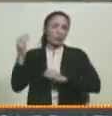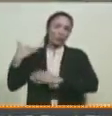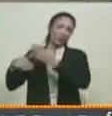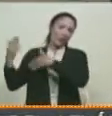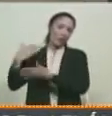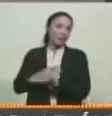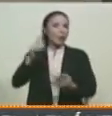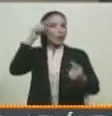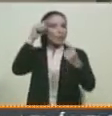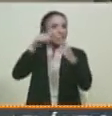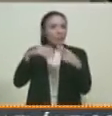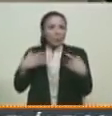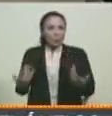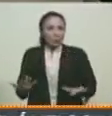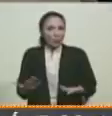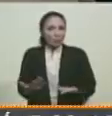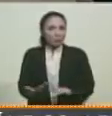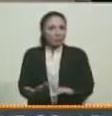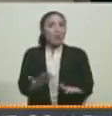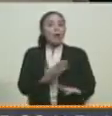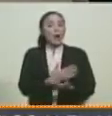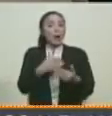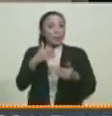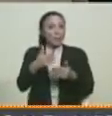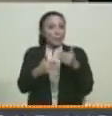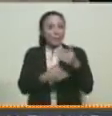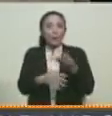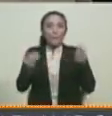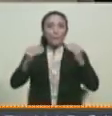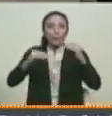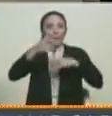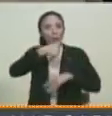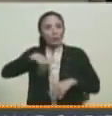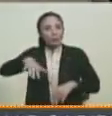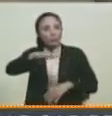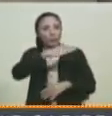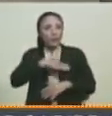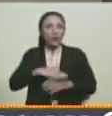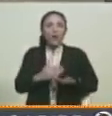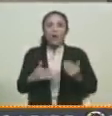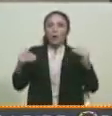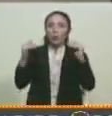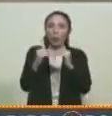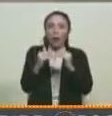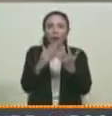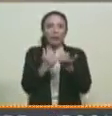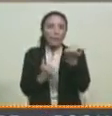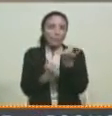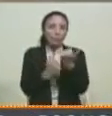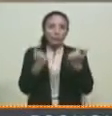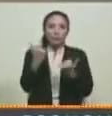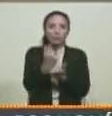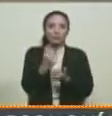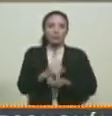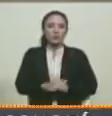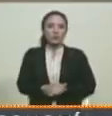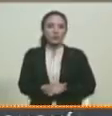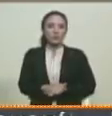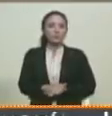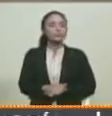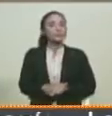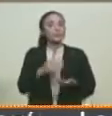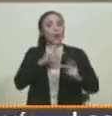¿Cuál es la tarea pendiente de la construcción de una sociedad justa, igualitaria, humana, solidaria? La economía.